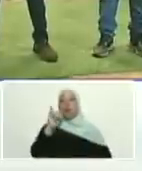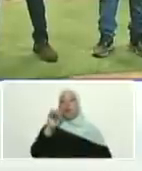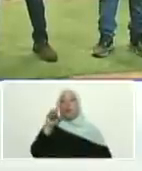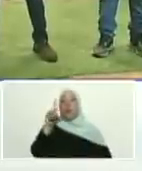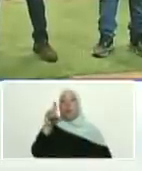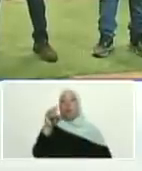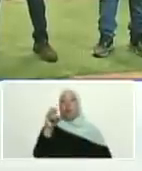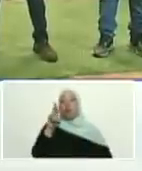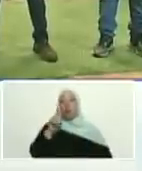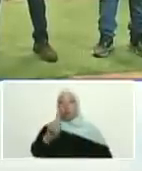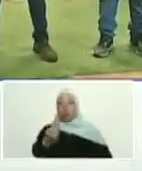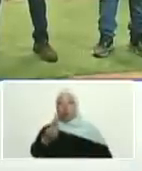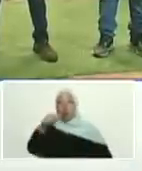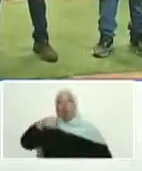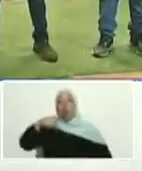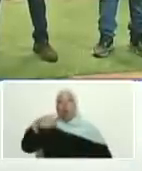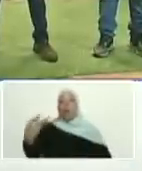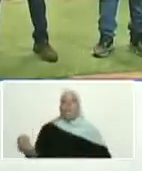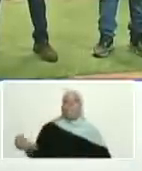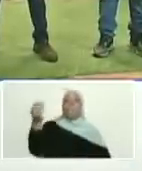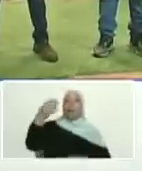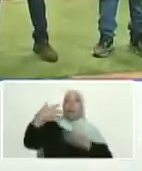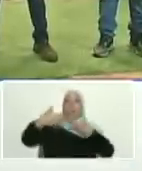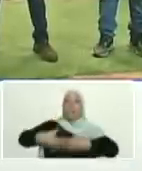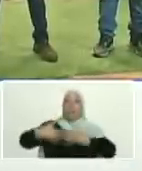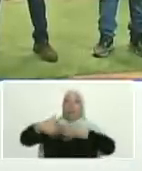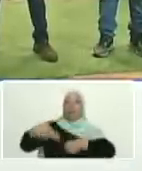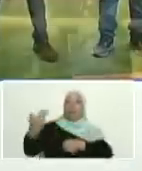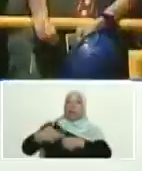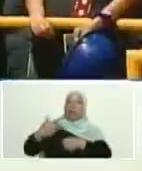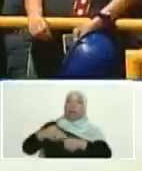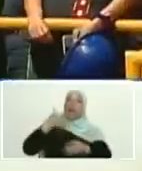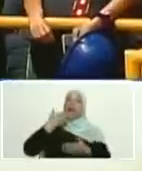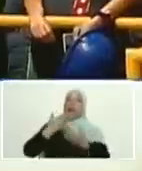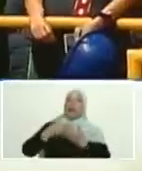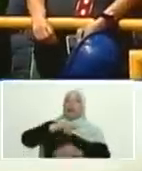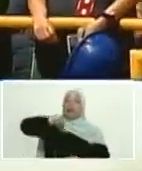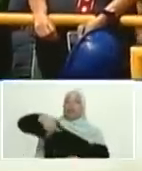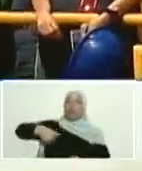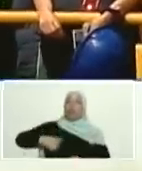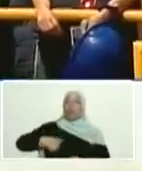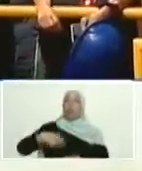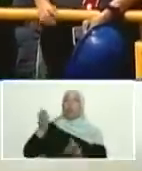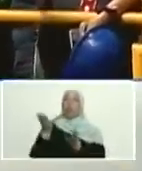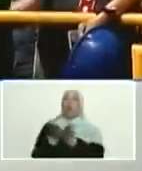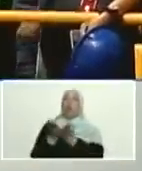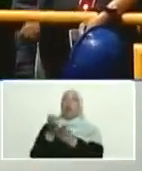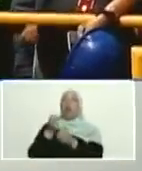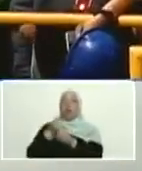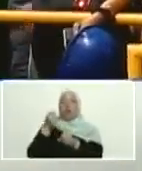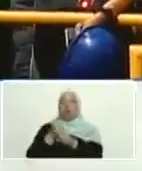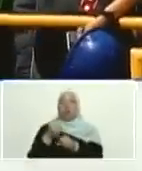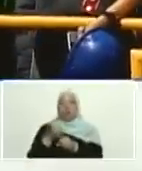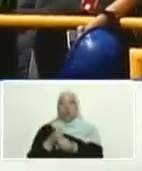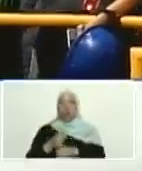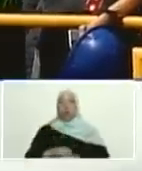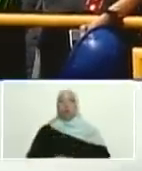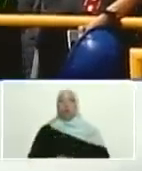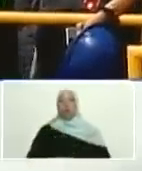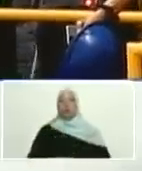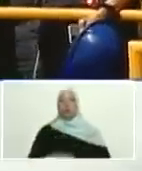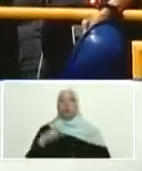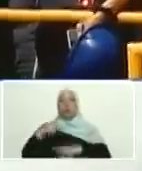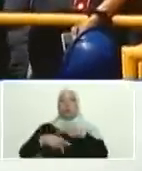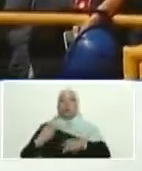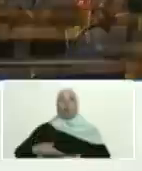operativas, las recibimos con una. Hoy tenemos más de 30 plantas operativas, gracias a nosotros como clase obrera organizada. Una cuestión